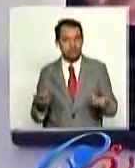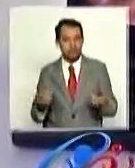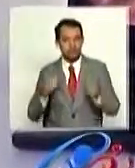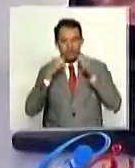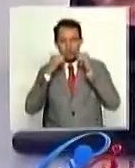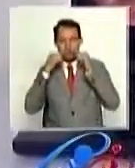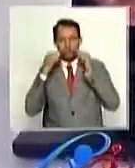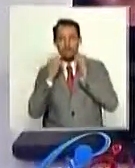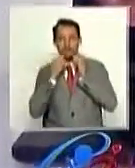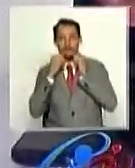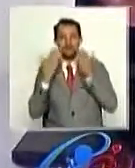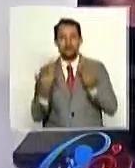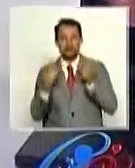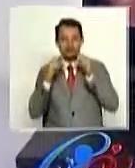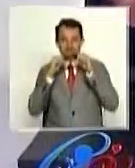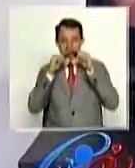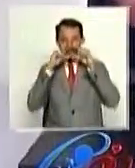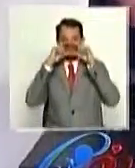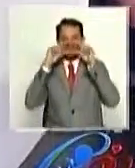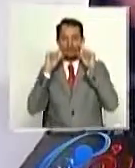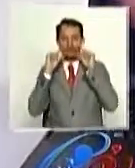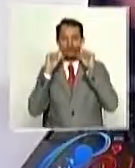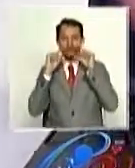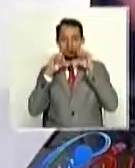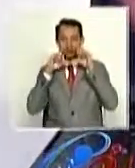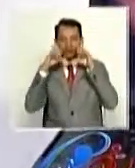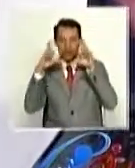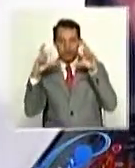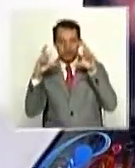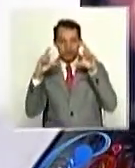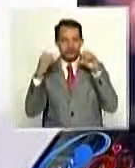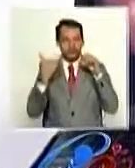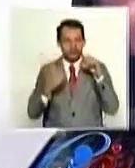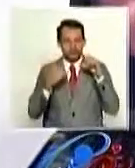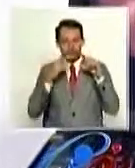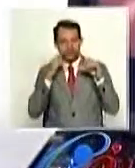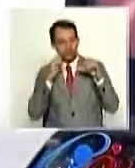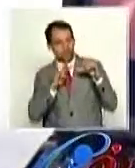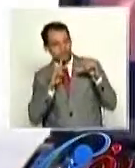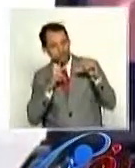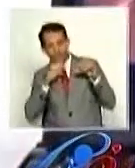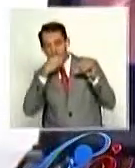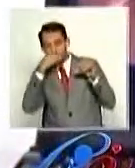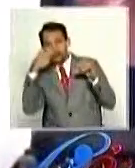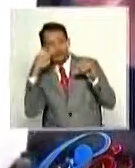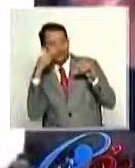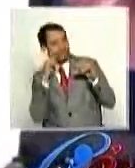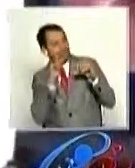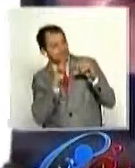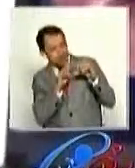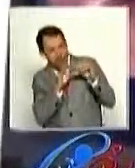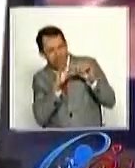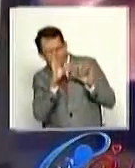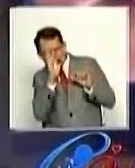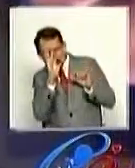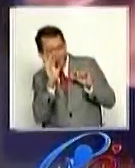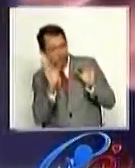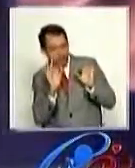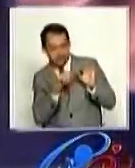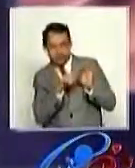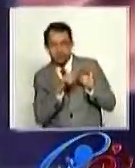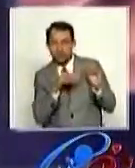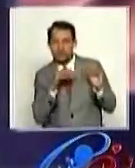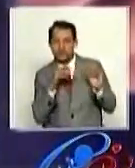ángulos invertidos totalmente, no se le ve casi el labio superior, encontramos dentro